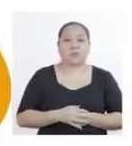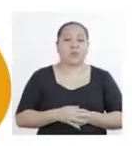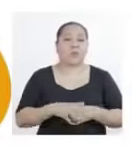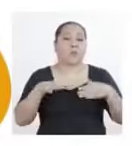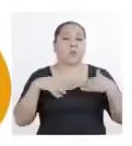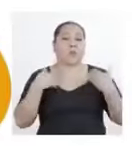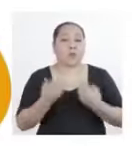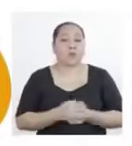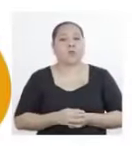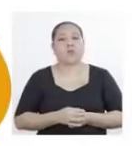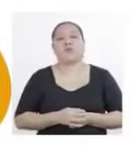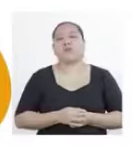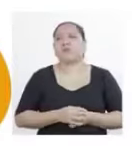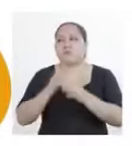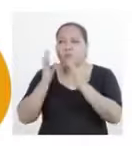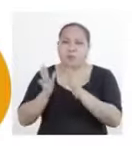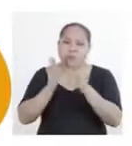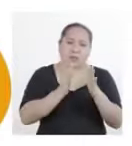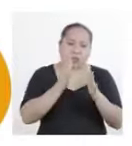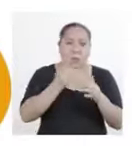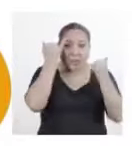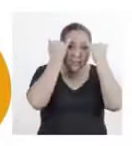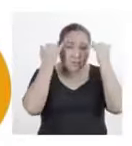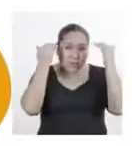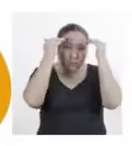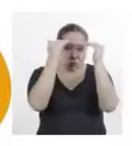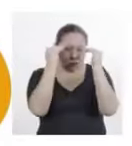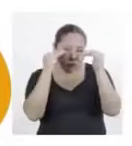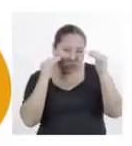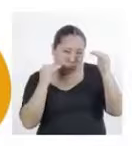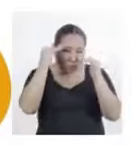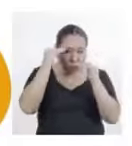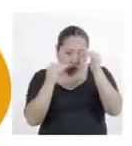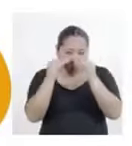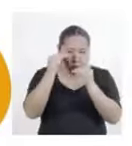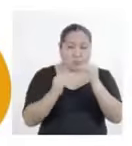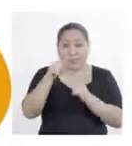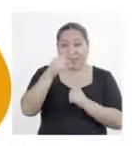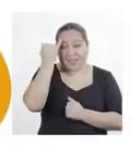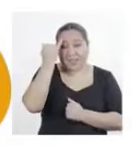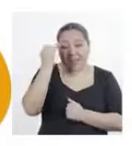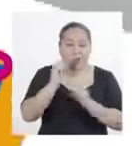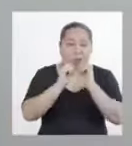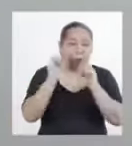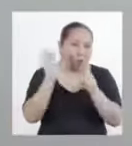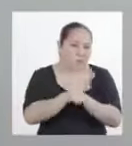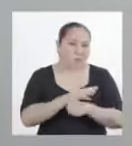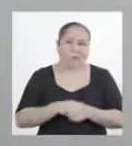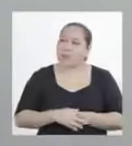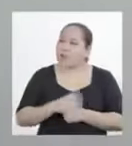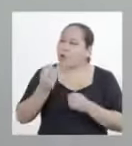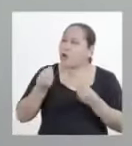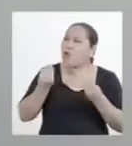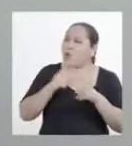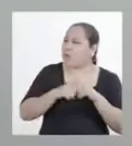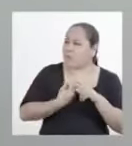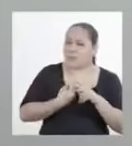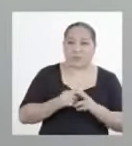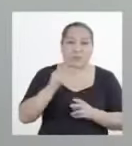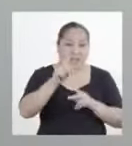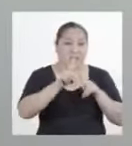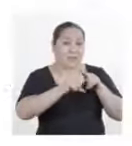Por supuesto, pero podemos organizarlas para darle coherencia y sentido a lo que vamos a escribir Profesor, ¿nos comparte